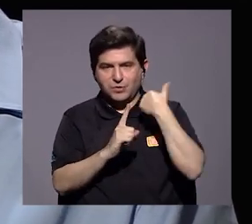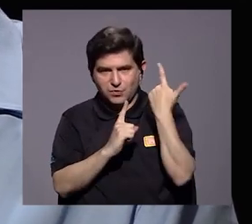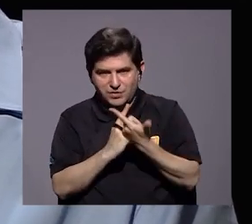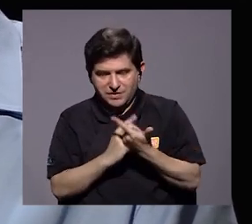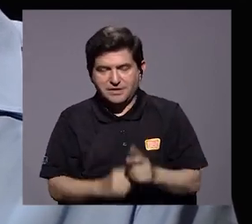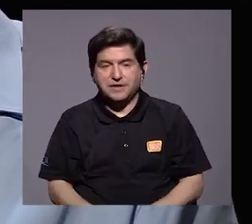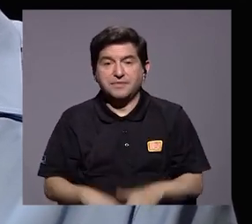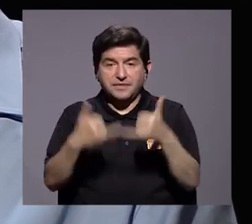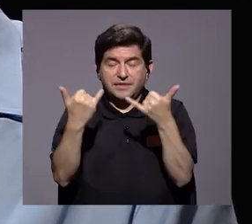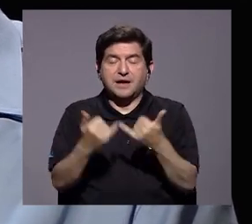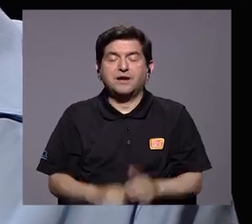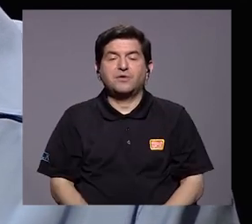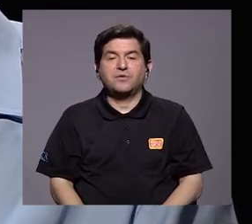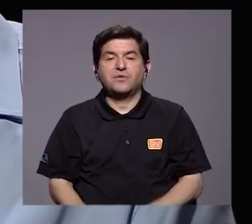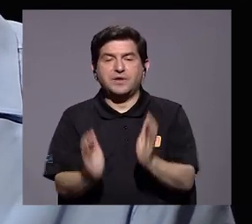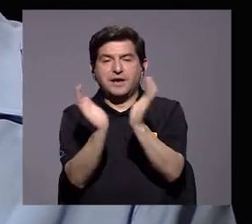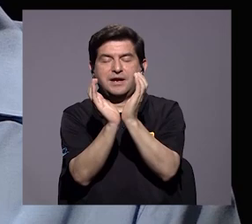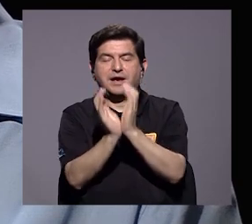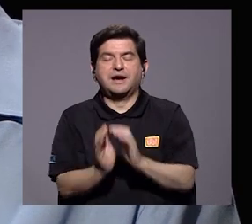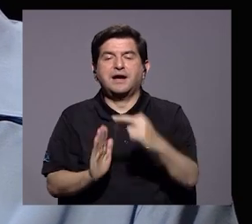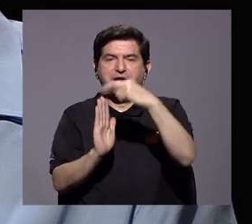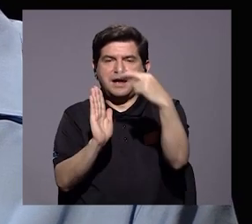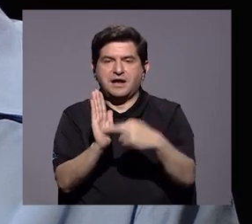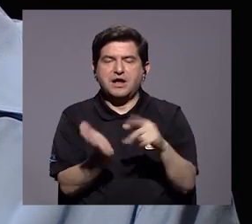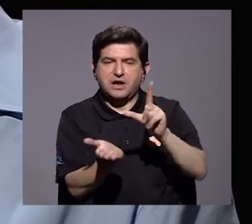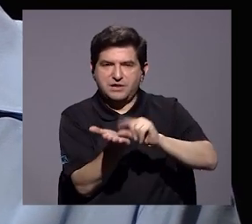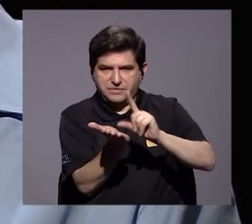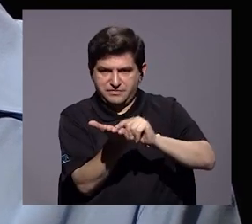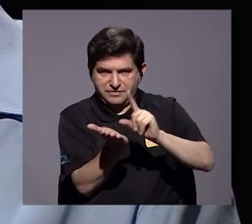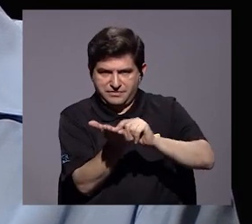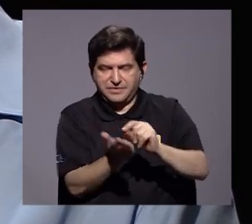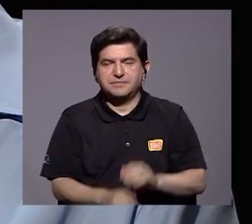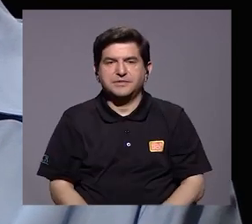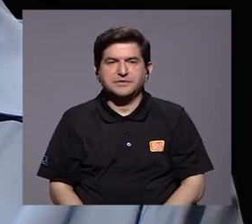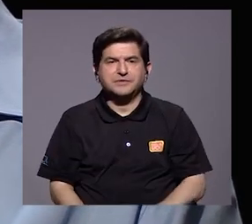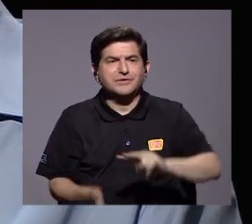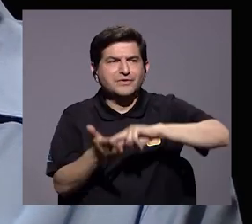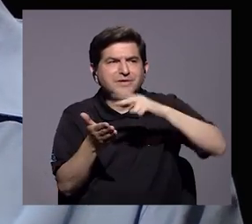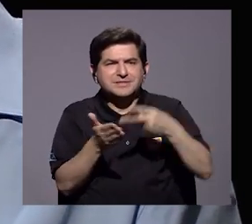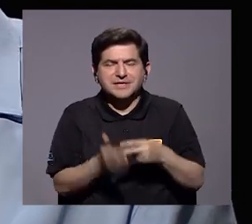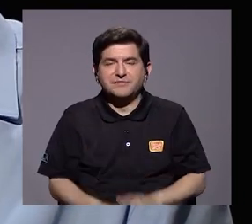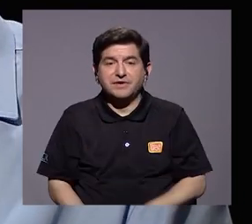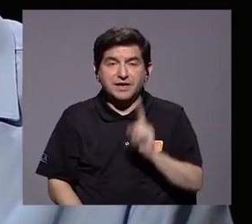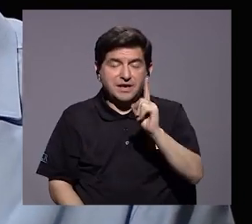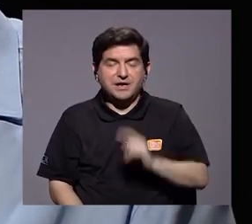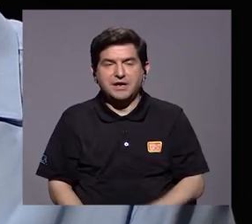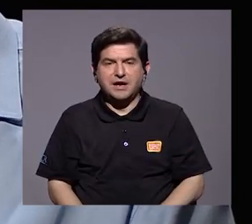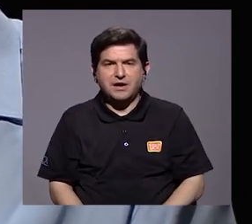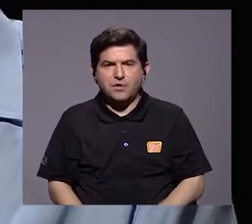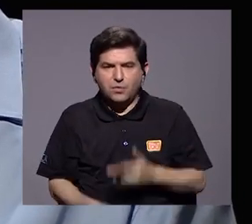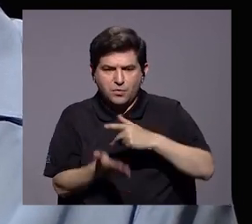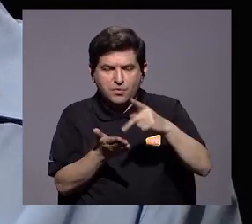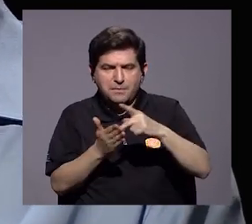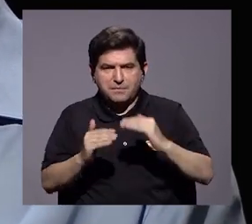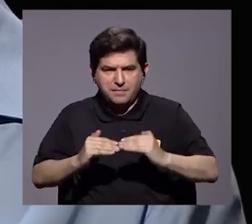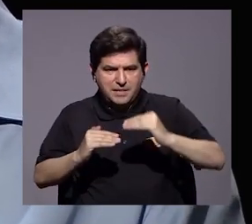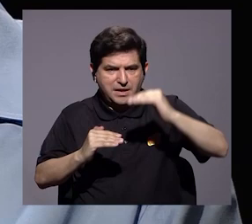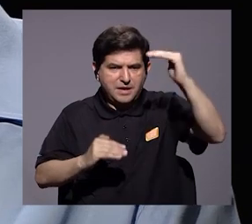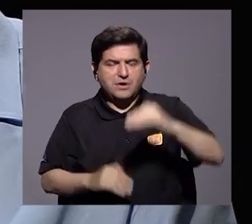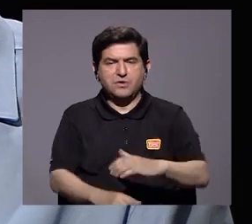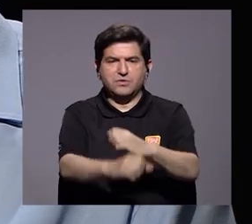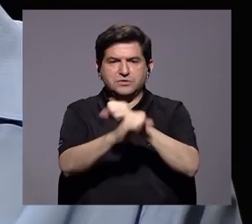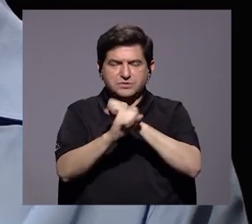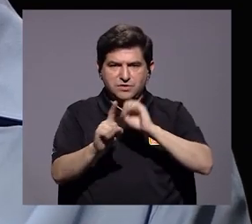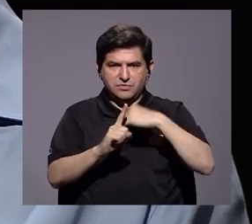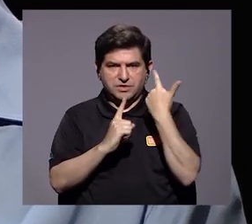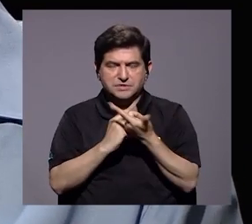ahora la caja publicó un reglamento que generaría un cobro escalonado de la seguridad social en los